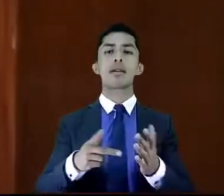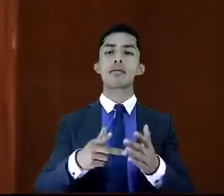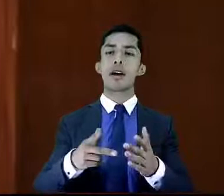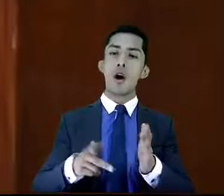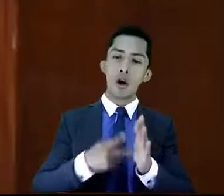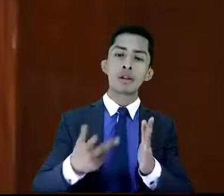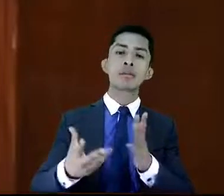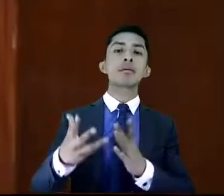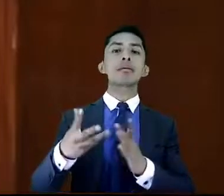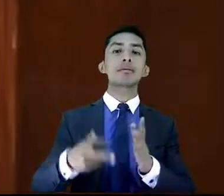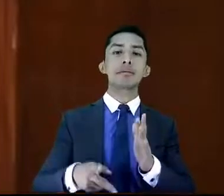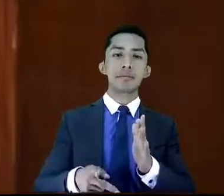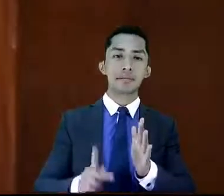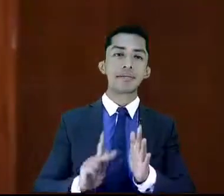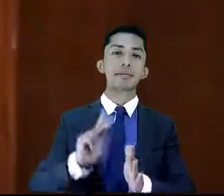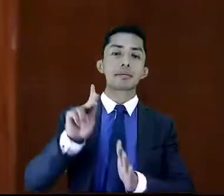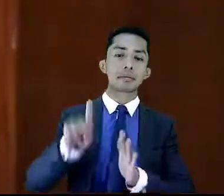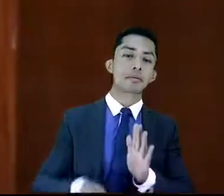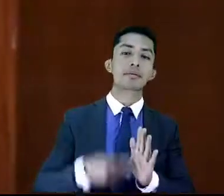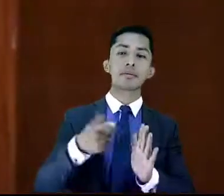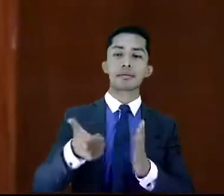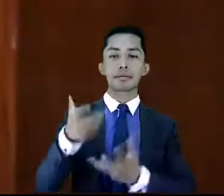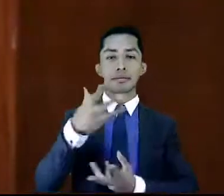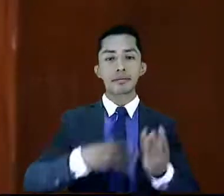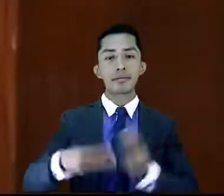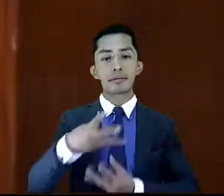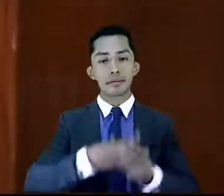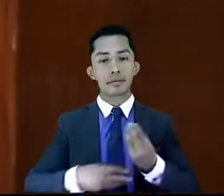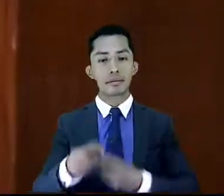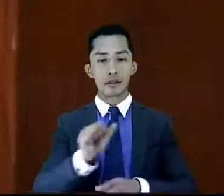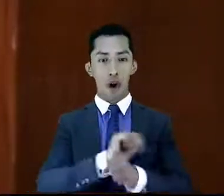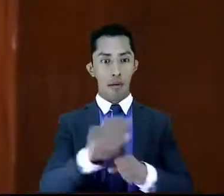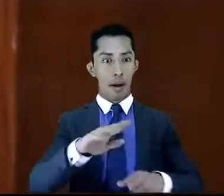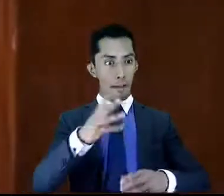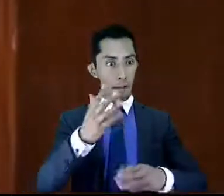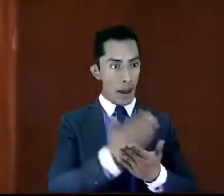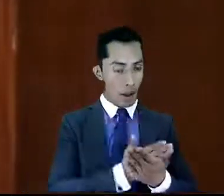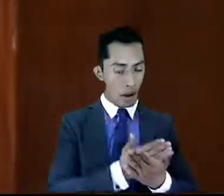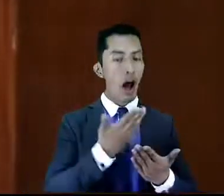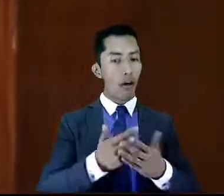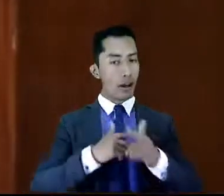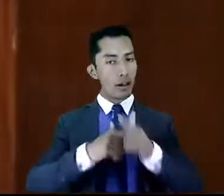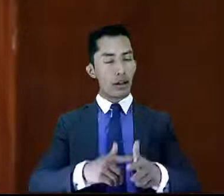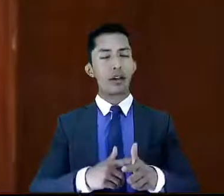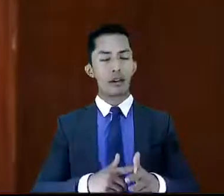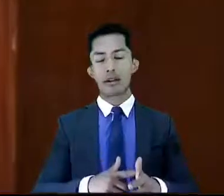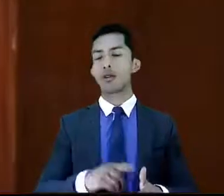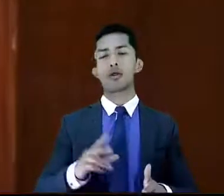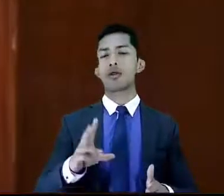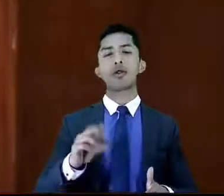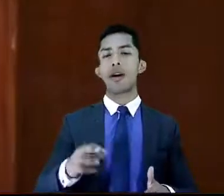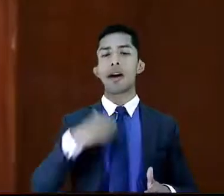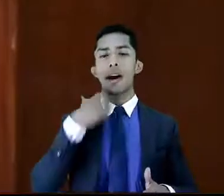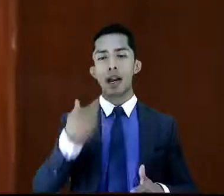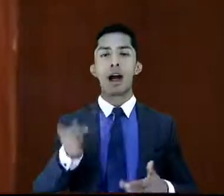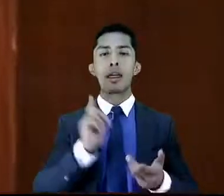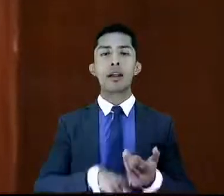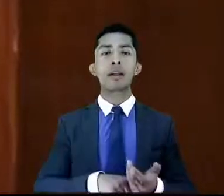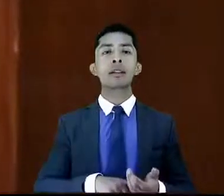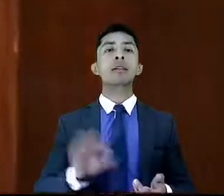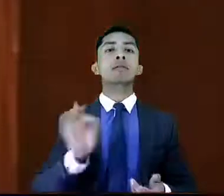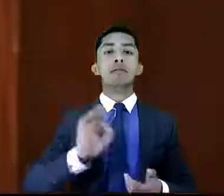la economía post-COVID-19. No permitiremos la asignación clientelar de los recursos ni